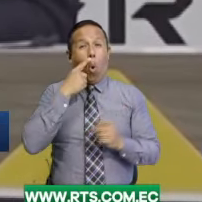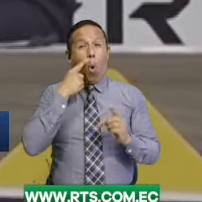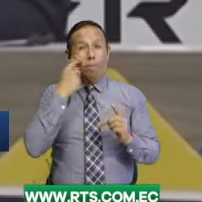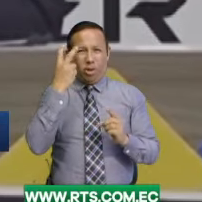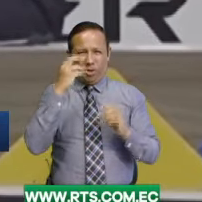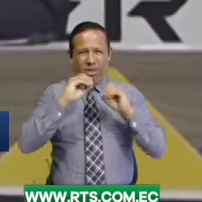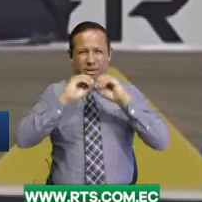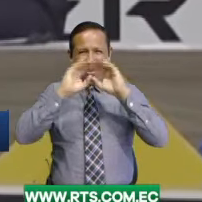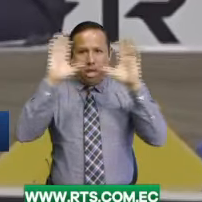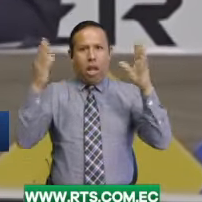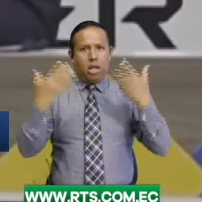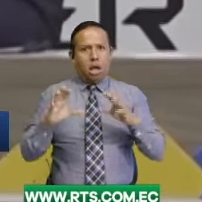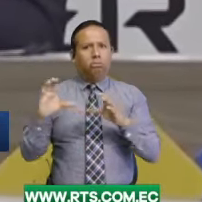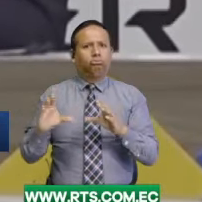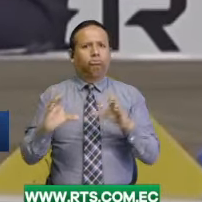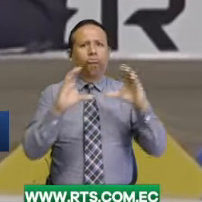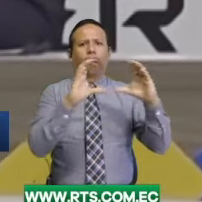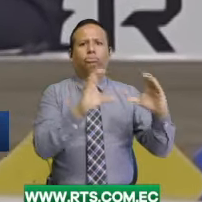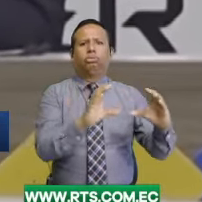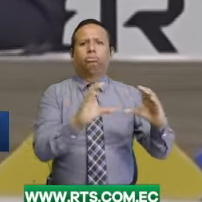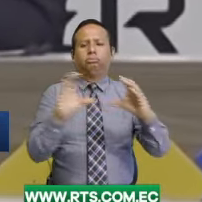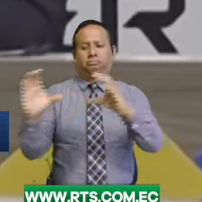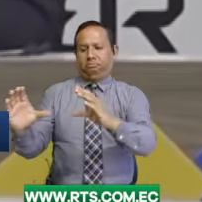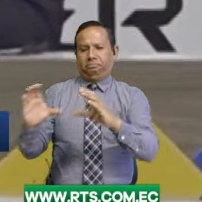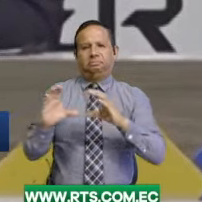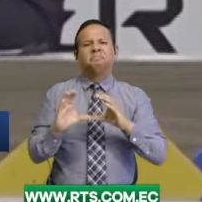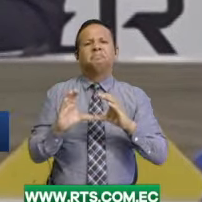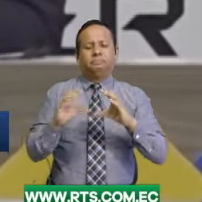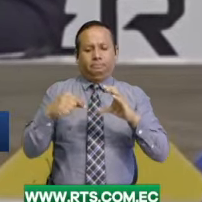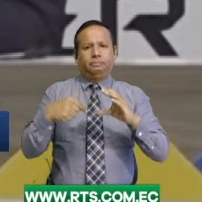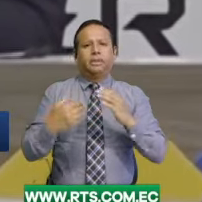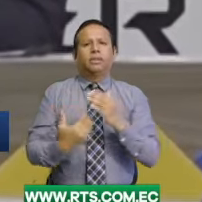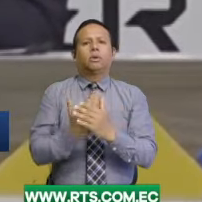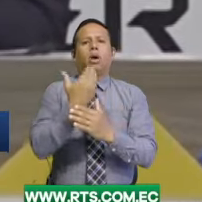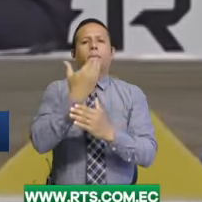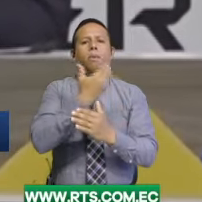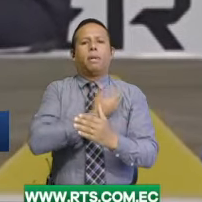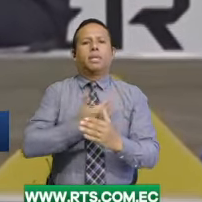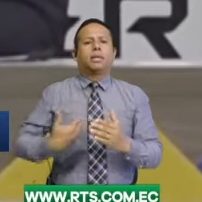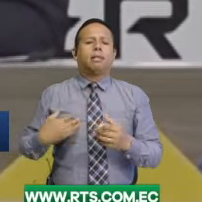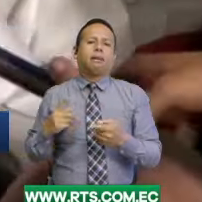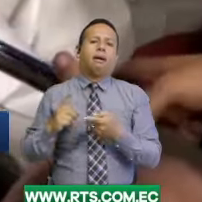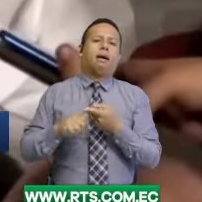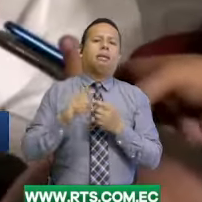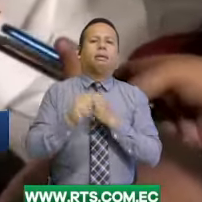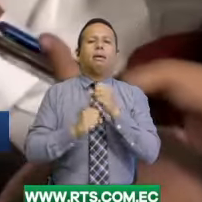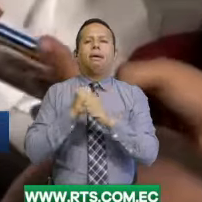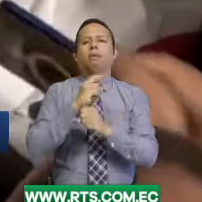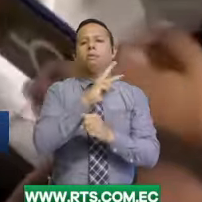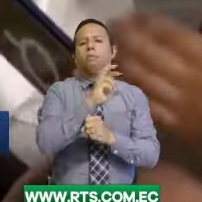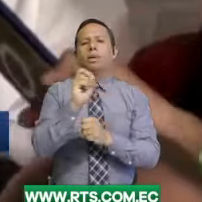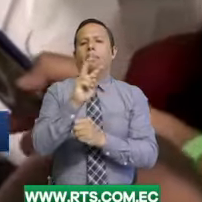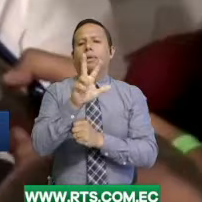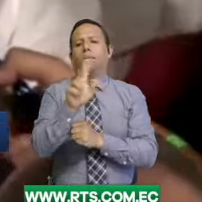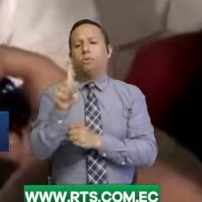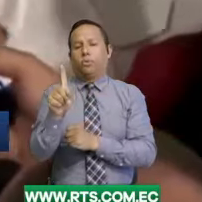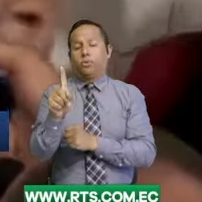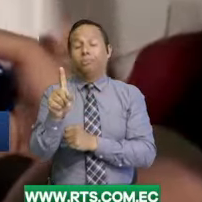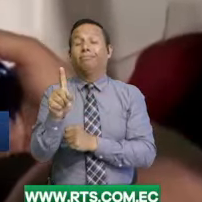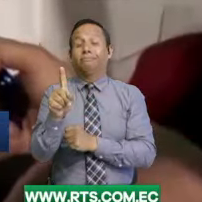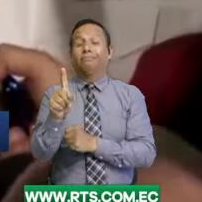la certificación, es decir, el documento que lo acredita como gobernante hasta el 2031. Por su parte, en rueda de